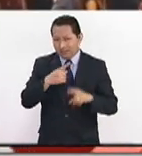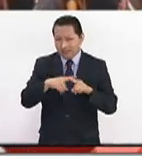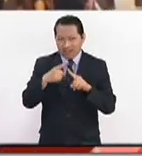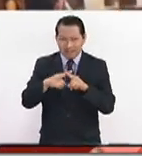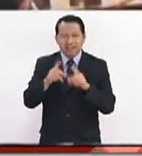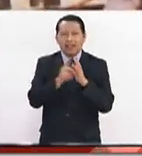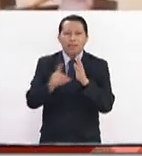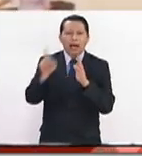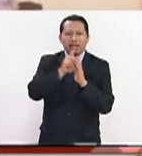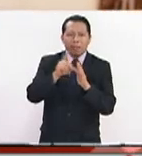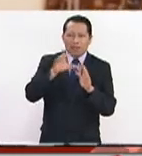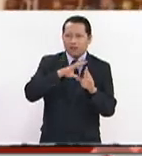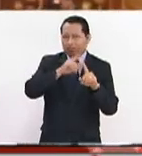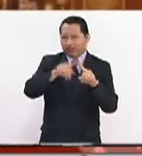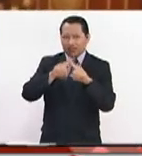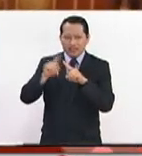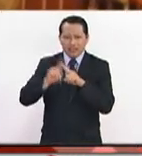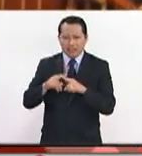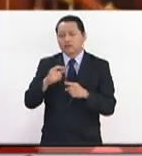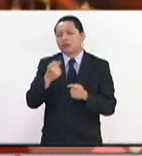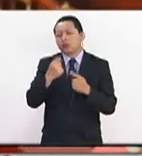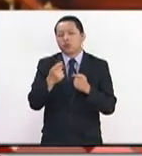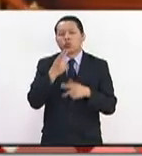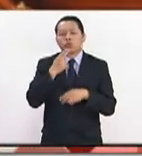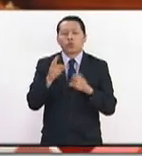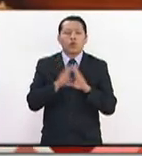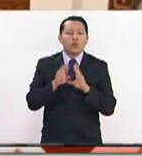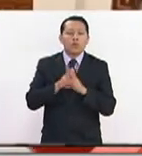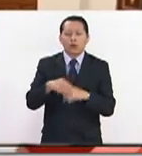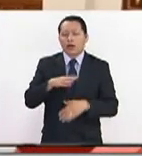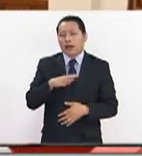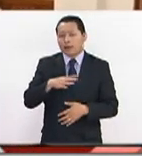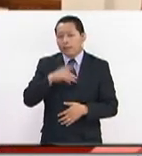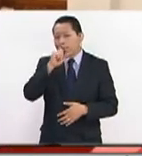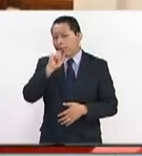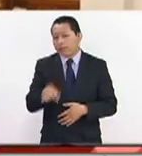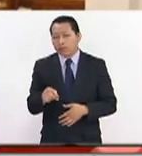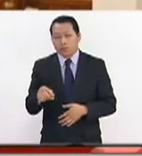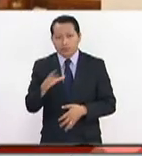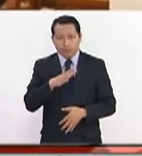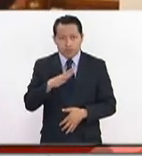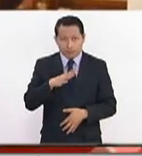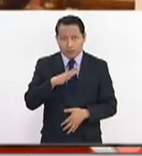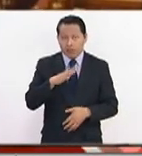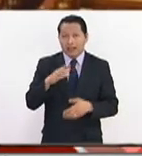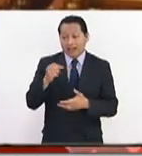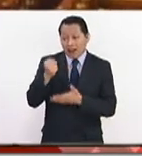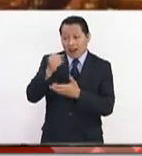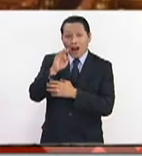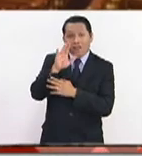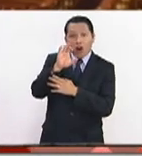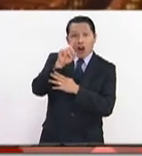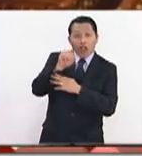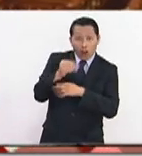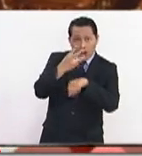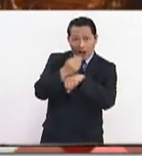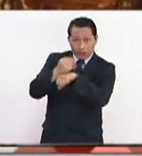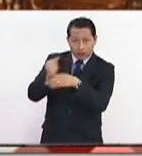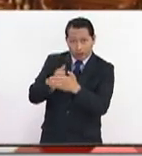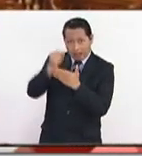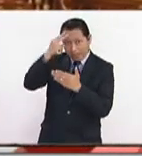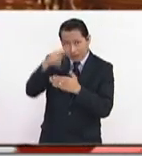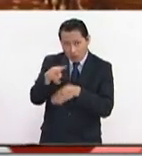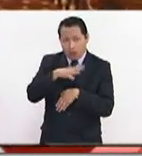unidades habitacionales que se están utilizando. Recursos del Fondo de Reconstrucción de la Ciudad de México, que es la